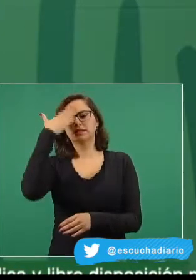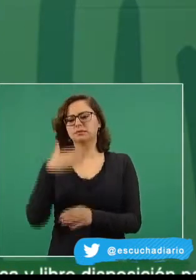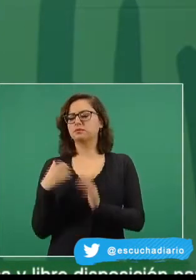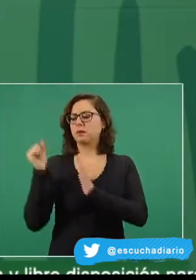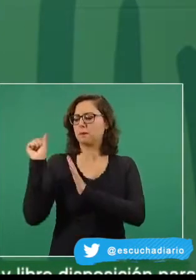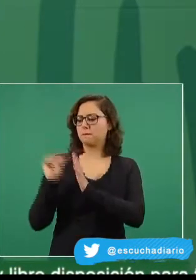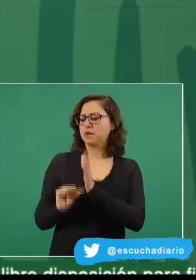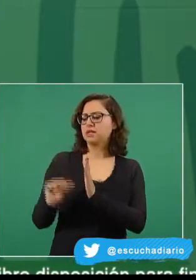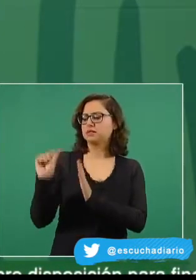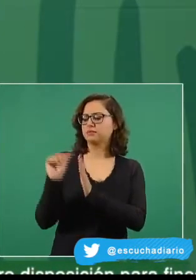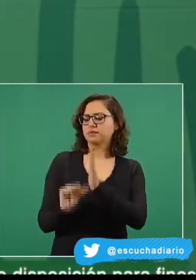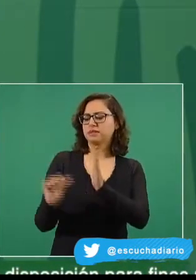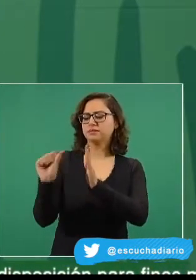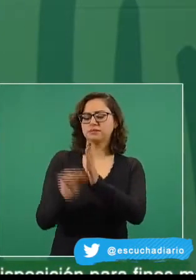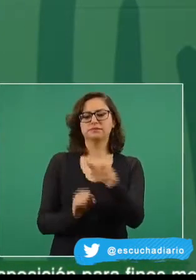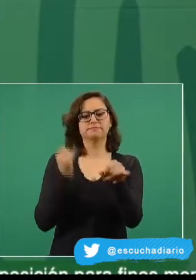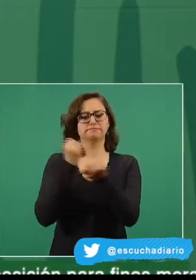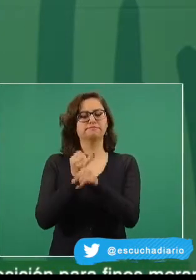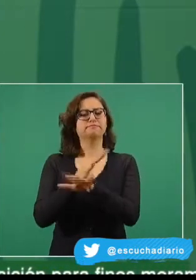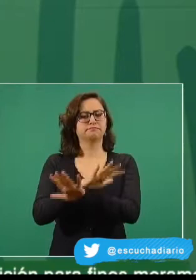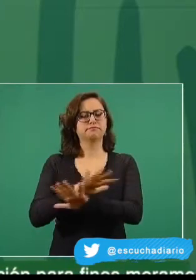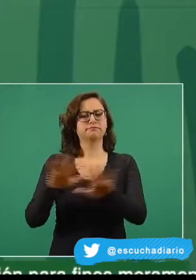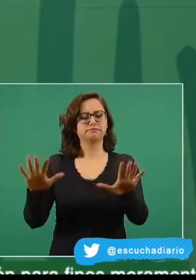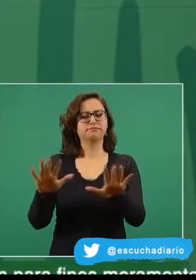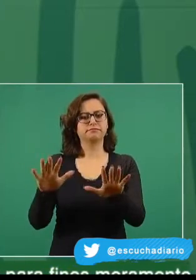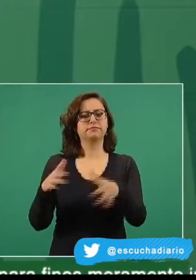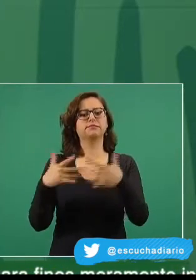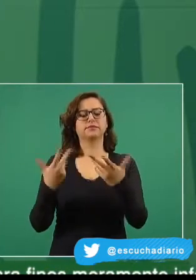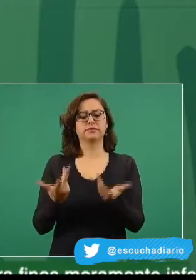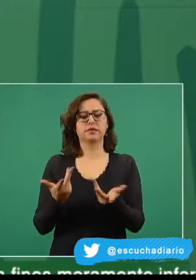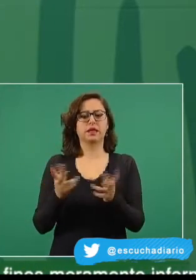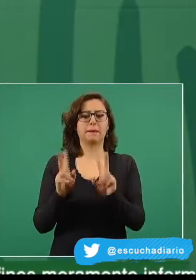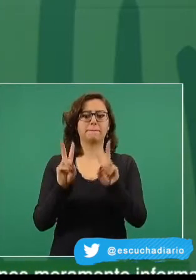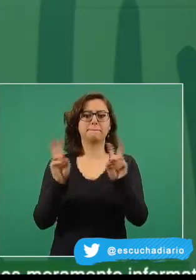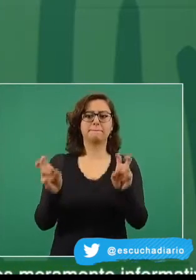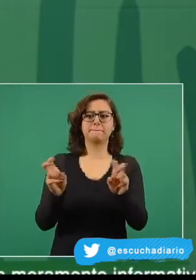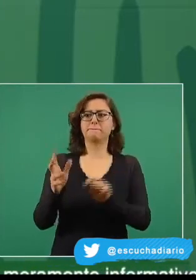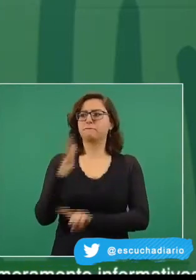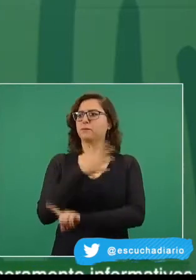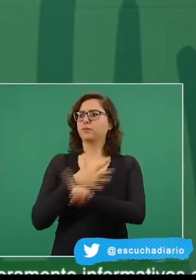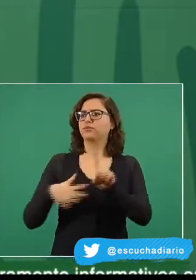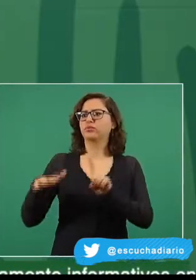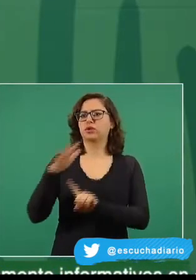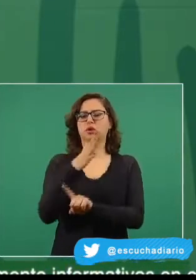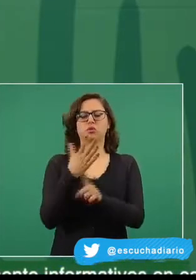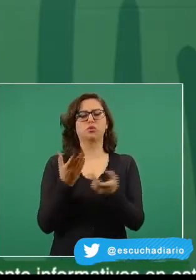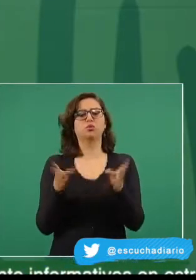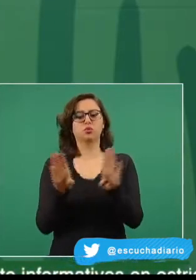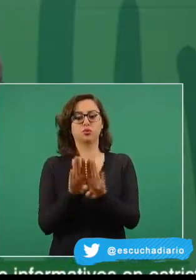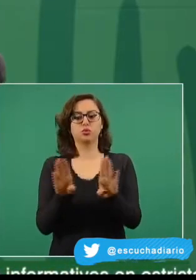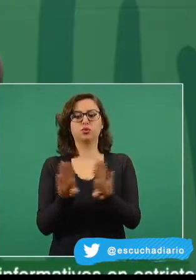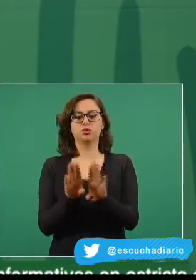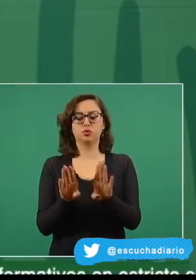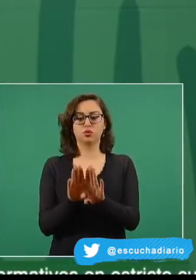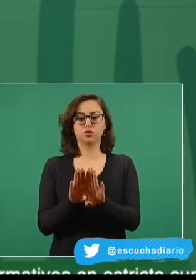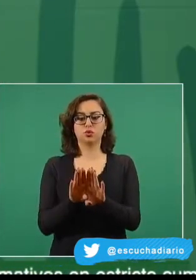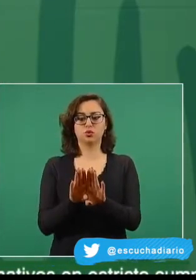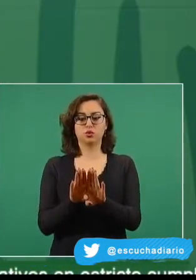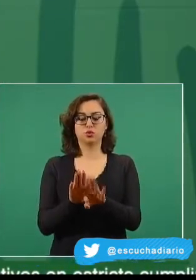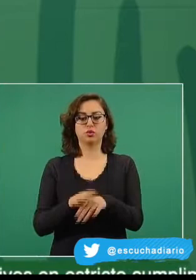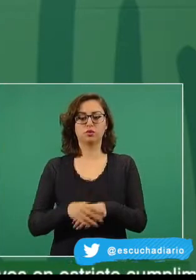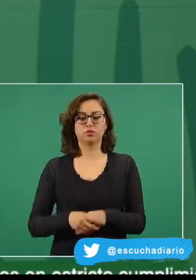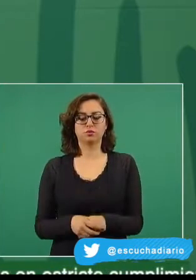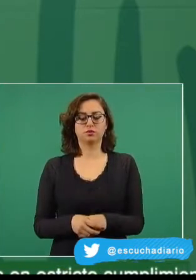a candidatos de las próximas elecciones del 6 de junio. También informa que han disminuido los delitos en territorio nacional en